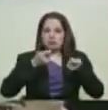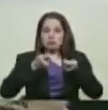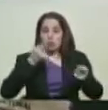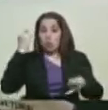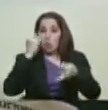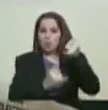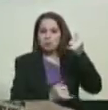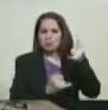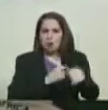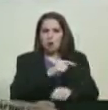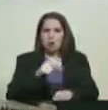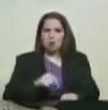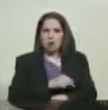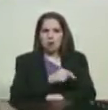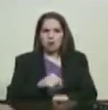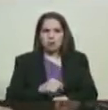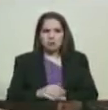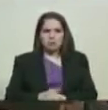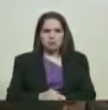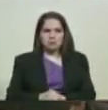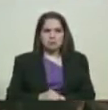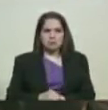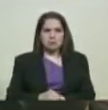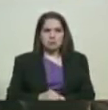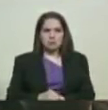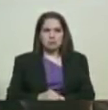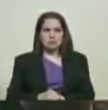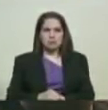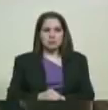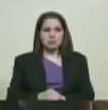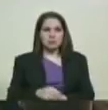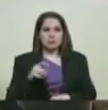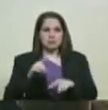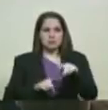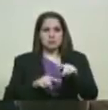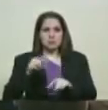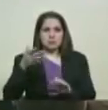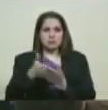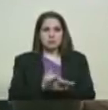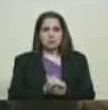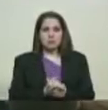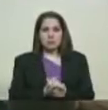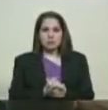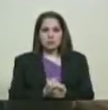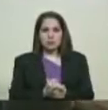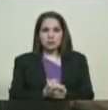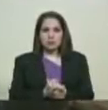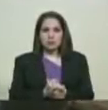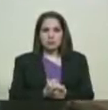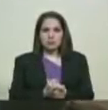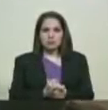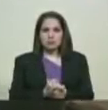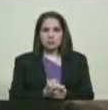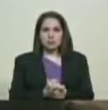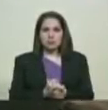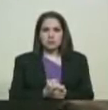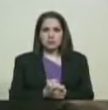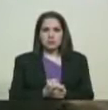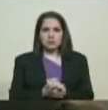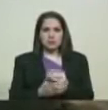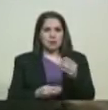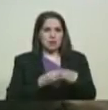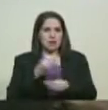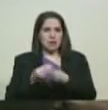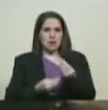hora, golpistas, escuchadme, nada ni nadie, hagan lo que